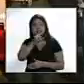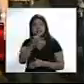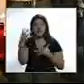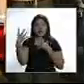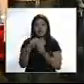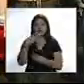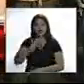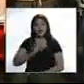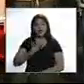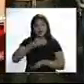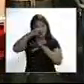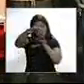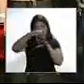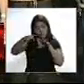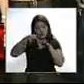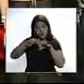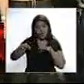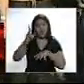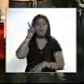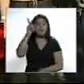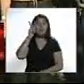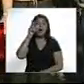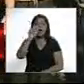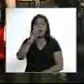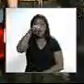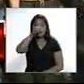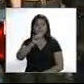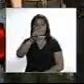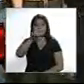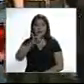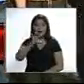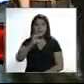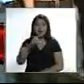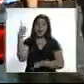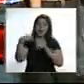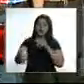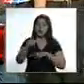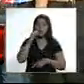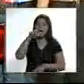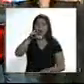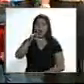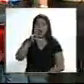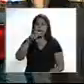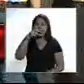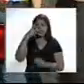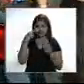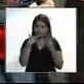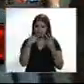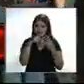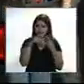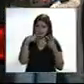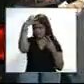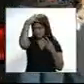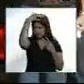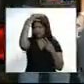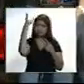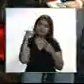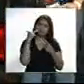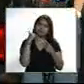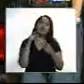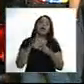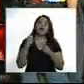la alcaldesa del municipio Iribarren, la profesora Amalia Sáez, y el comandante Luis Reyes Reyes. Ellos nos van a explicar, nos van a comentar la importancia